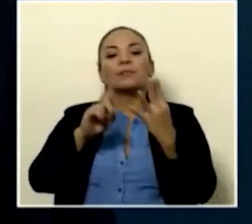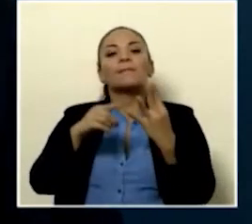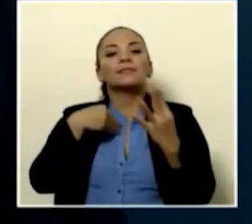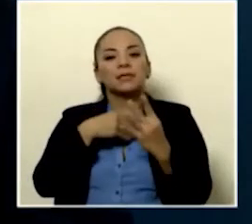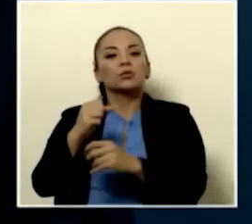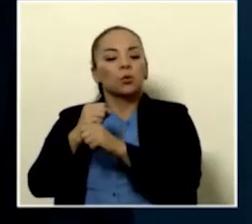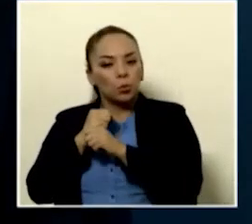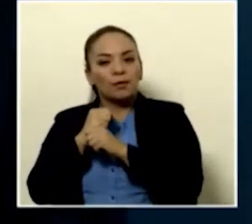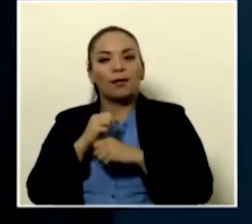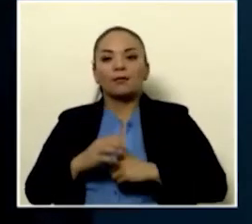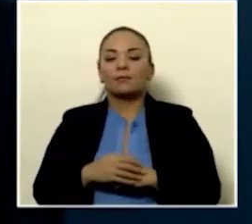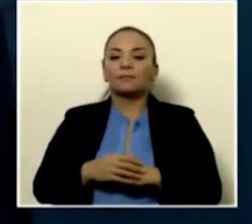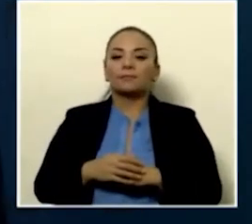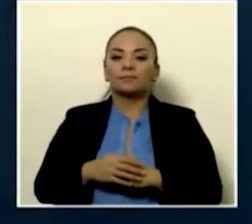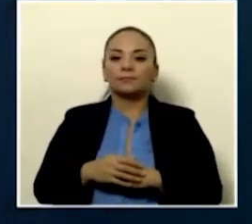Ministerio de Seguridad,